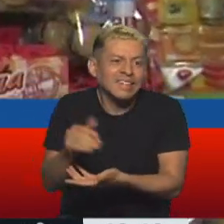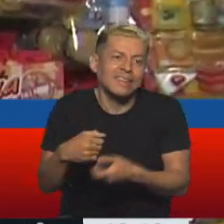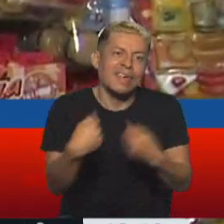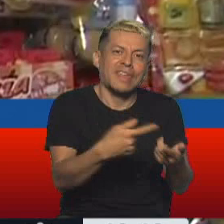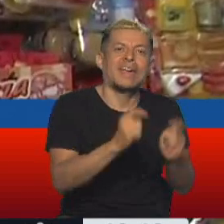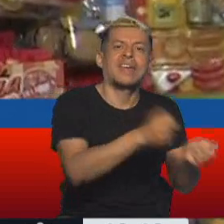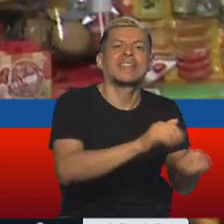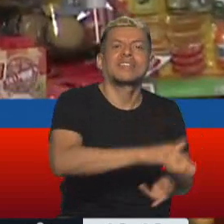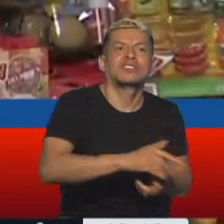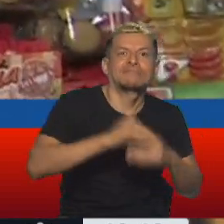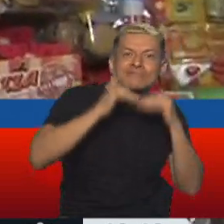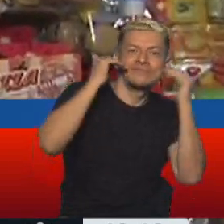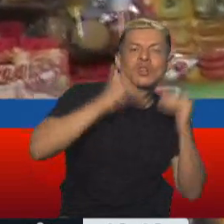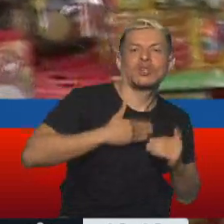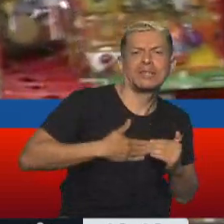de un niño.